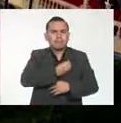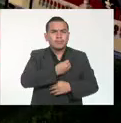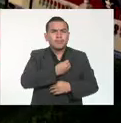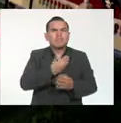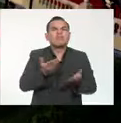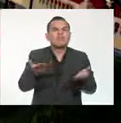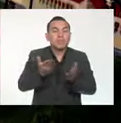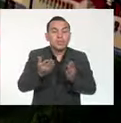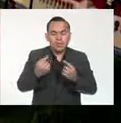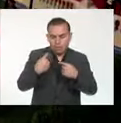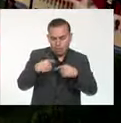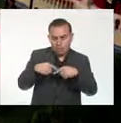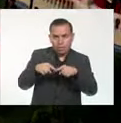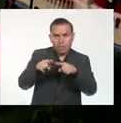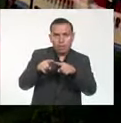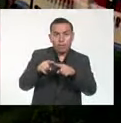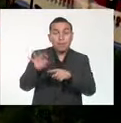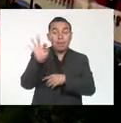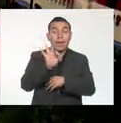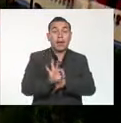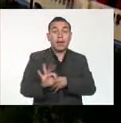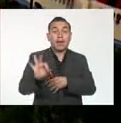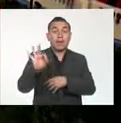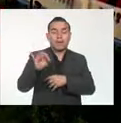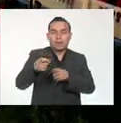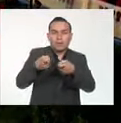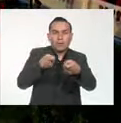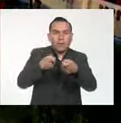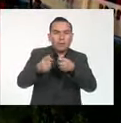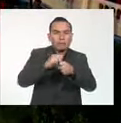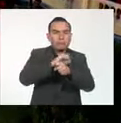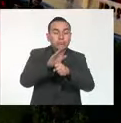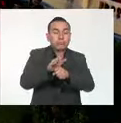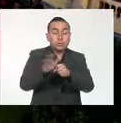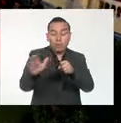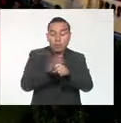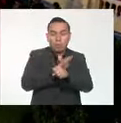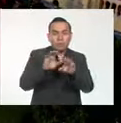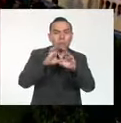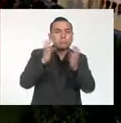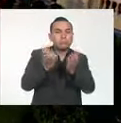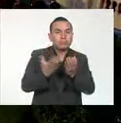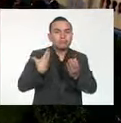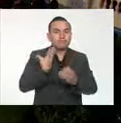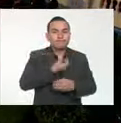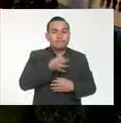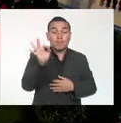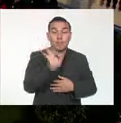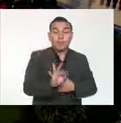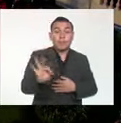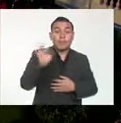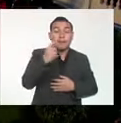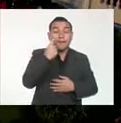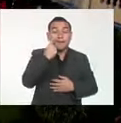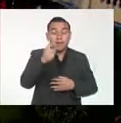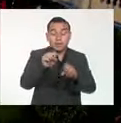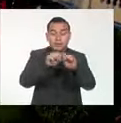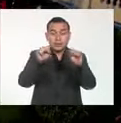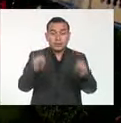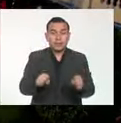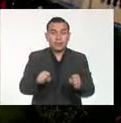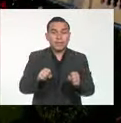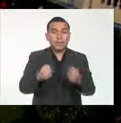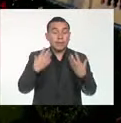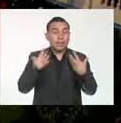hemos tenido y seguimos teniendo uno de los mejores manejos de la pandemia a nivel mundial. Mientras vemos cómo los sistemas de salud